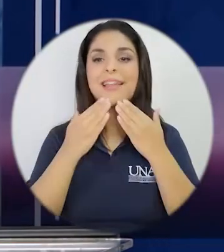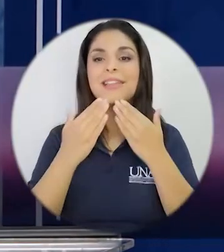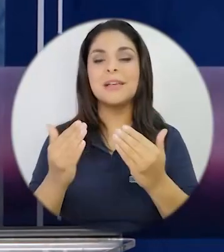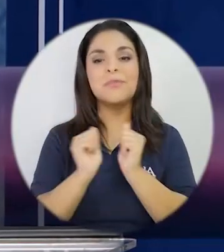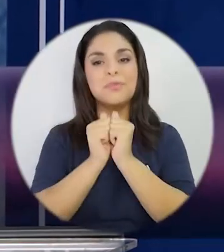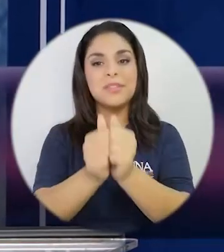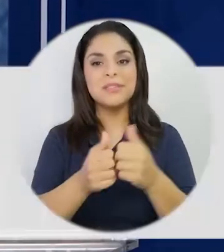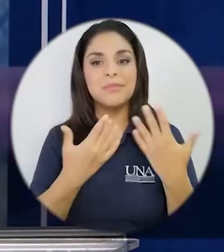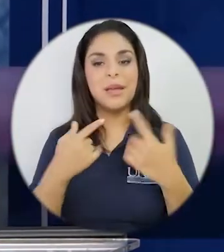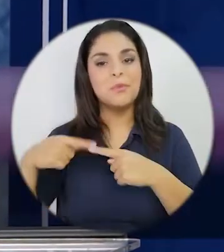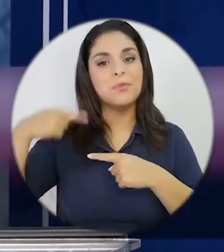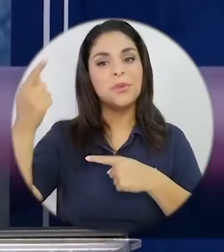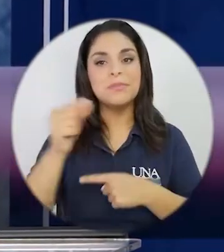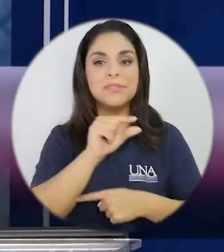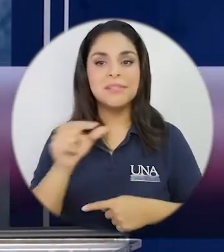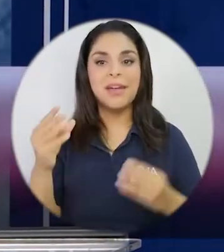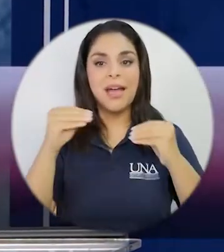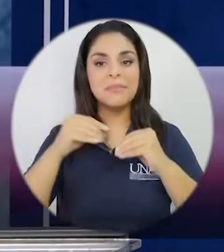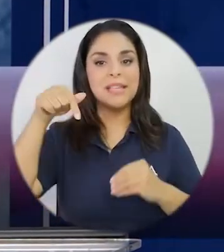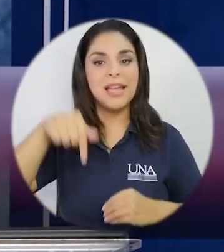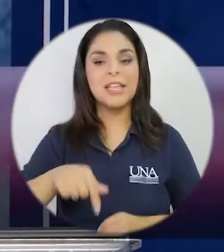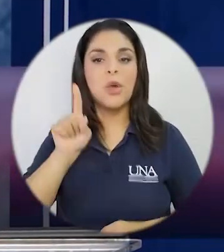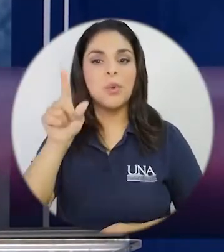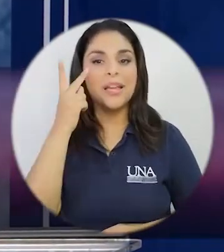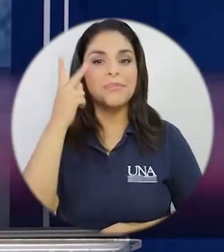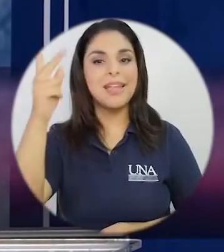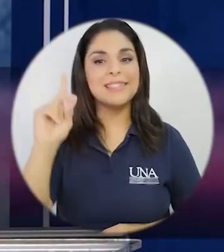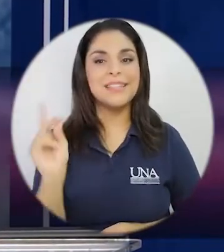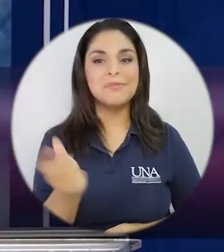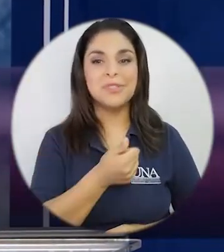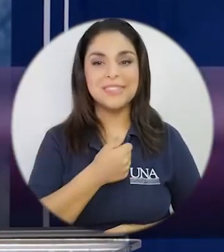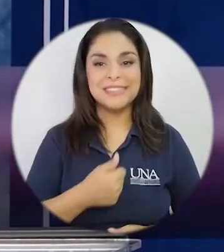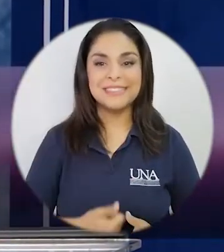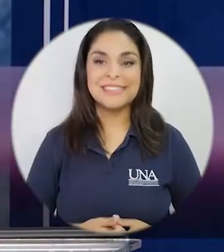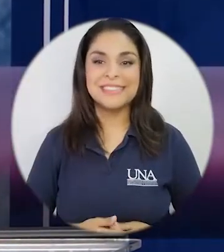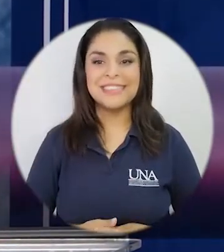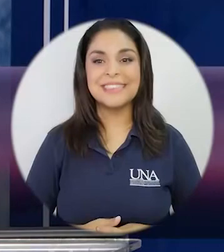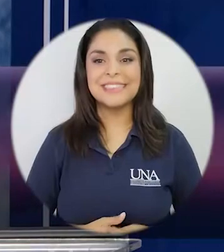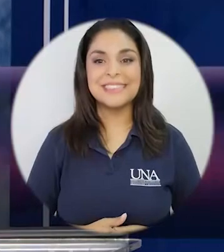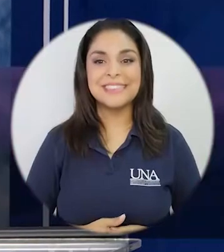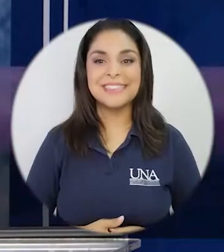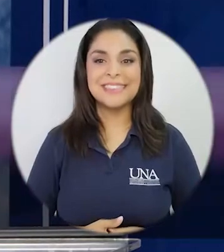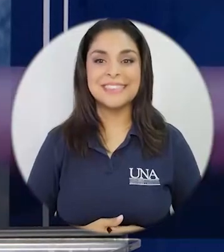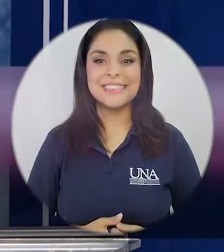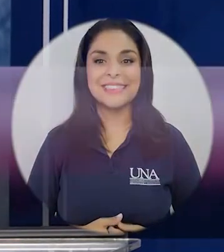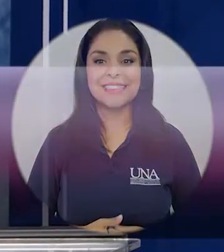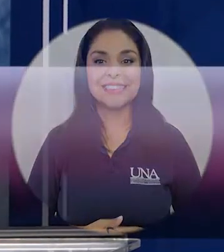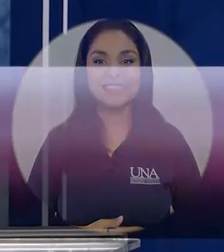www.unacomunica.una.ac.cr. Muchas gracias por acompañarnos, les esperamos la próxima semana con más aquí en Una Mirada. Hasta pronto.